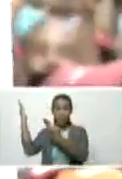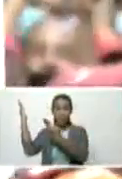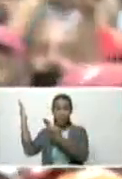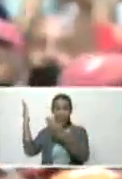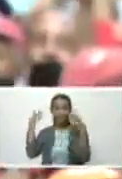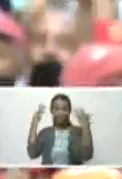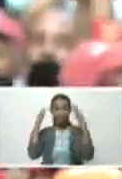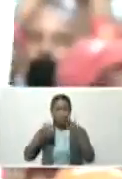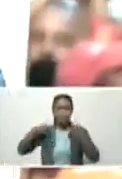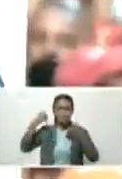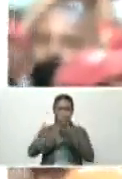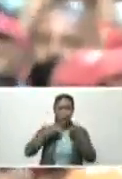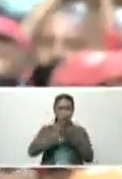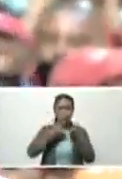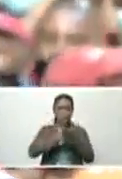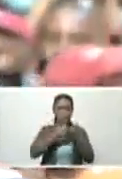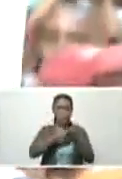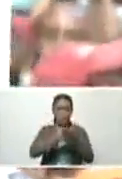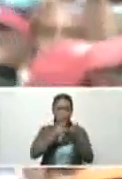Combatiendo